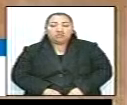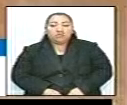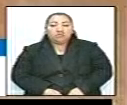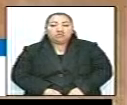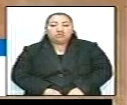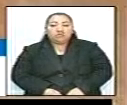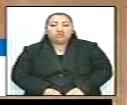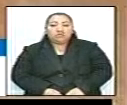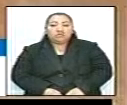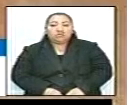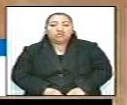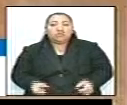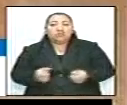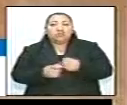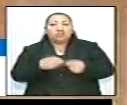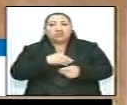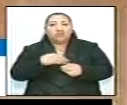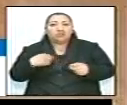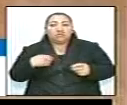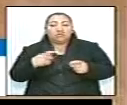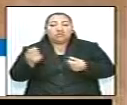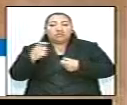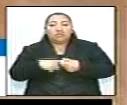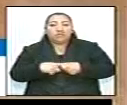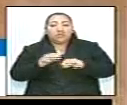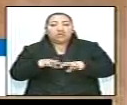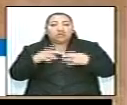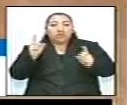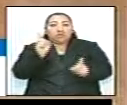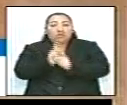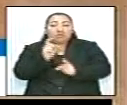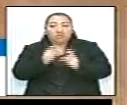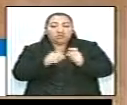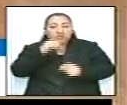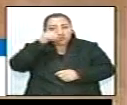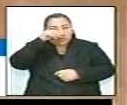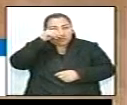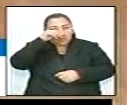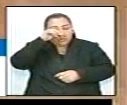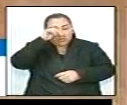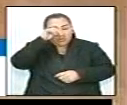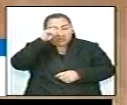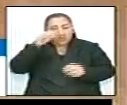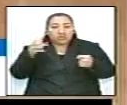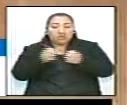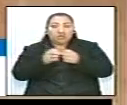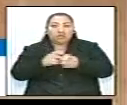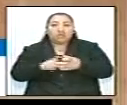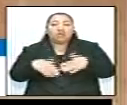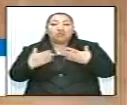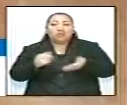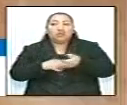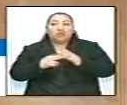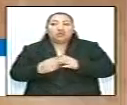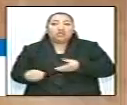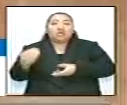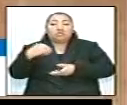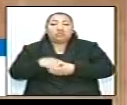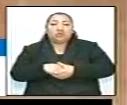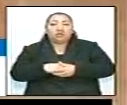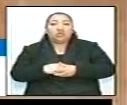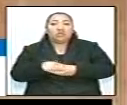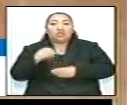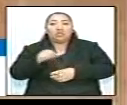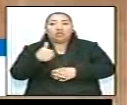puedan participar en las entrevistas y audiencias con los ciudadanos, se sugiere al equipo técnico que pueda incorporarse en